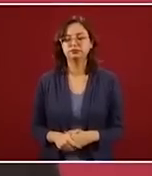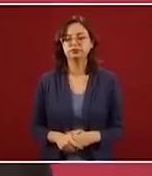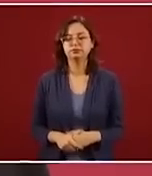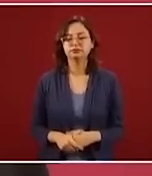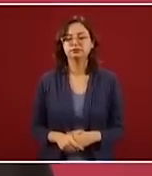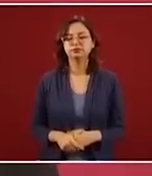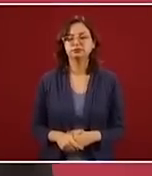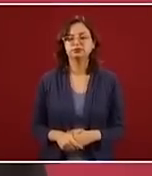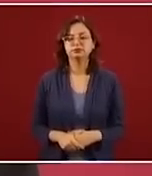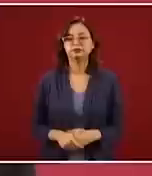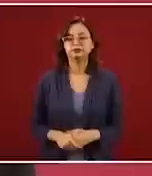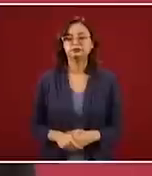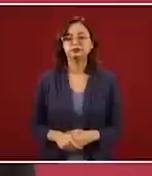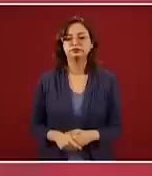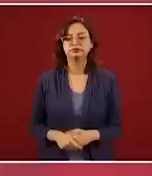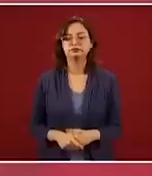Nos ahorramos,